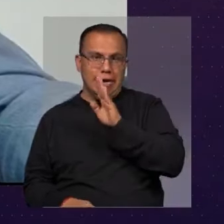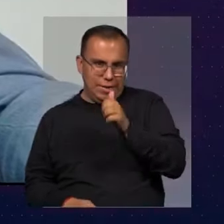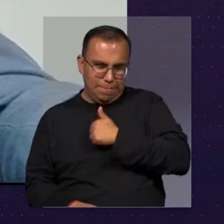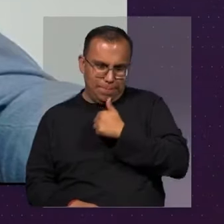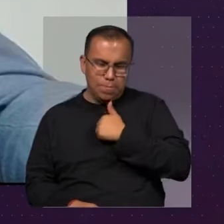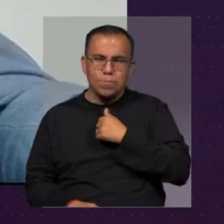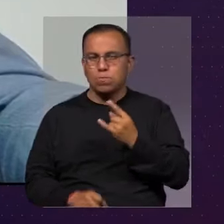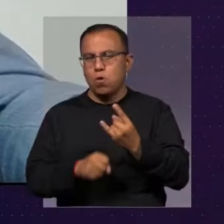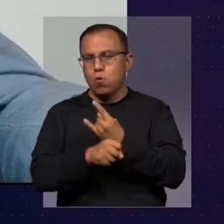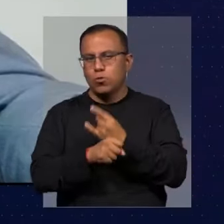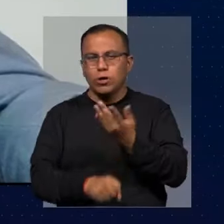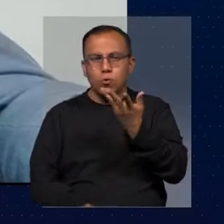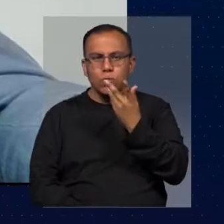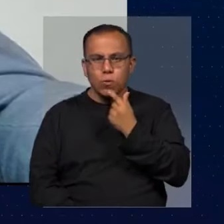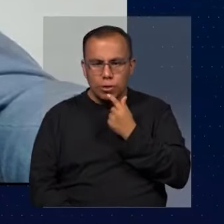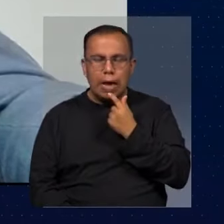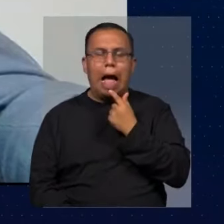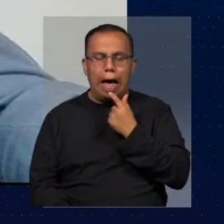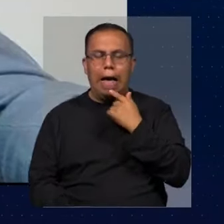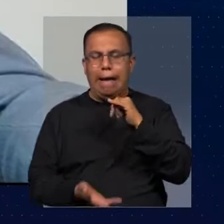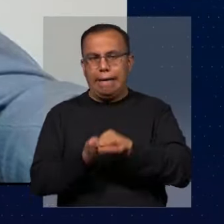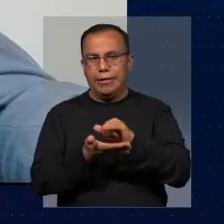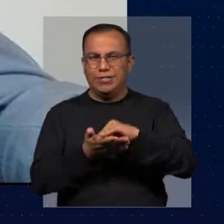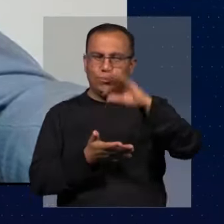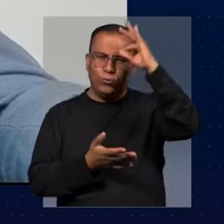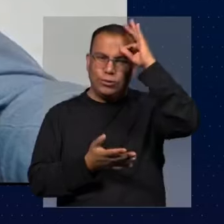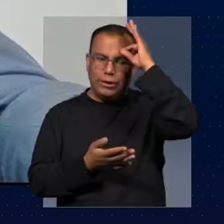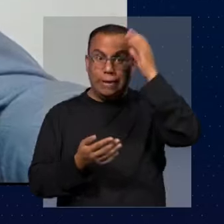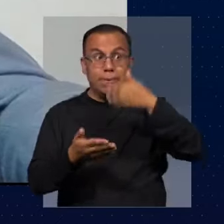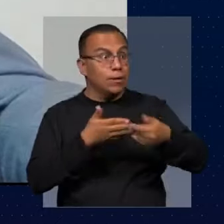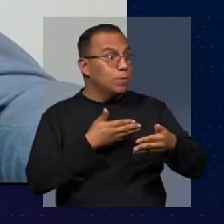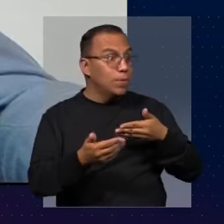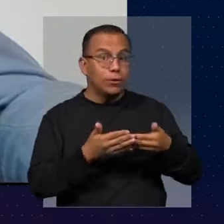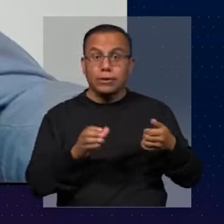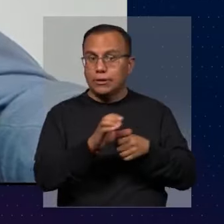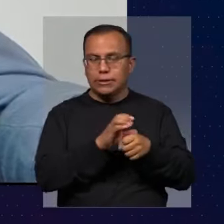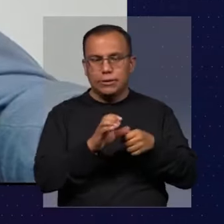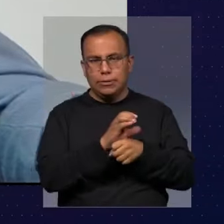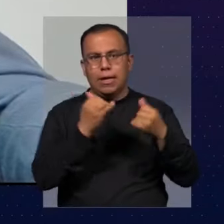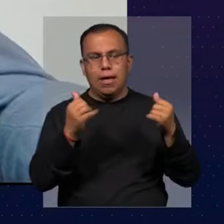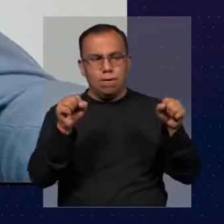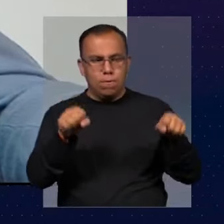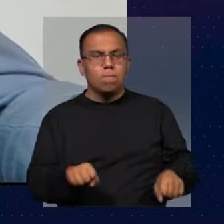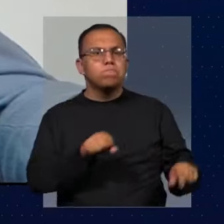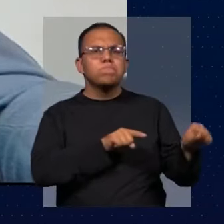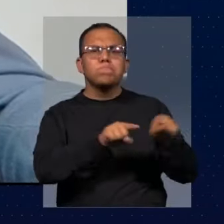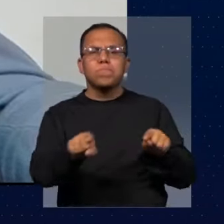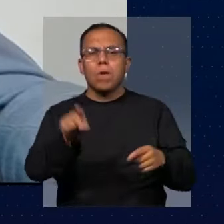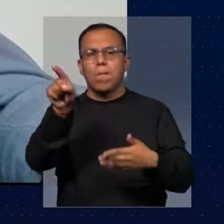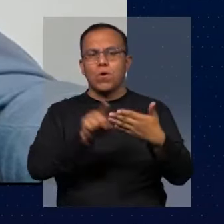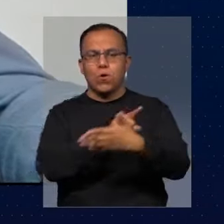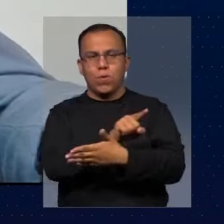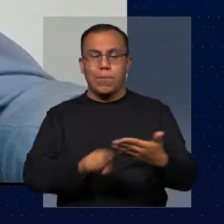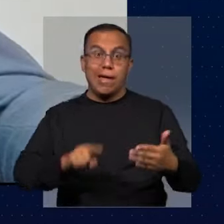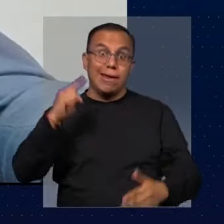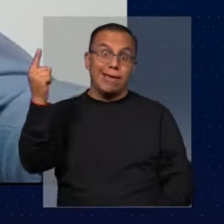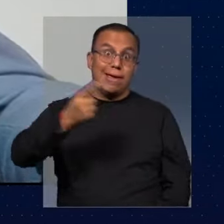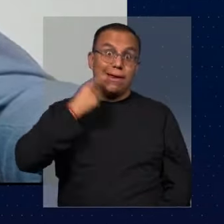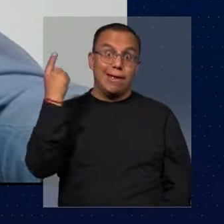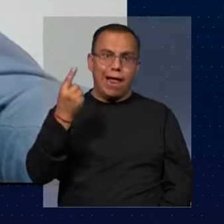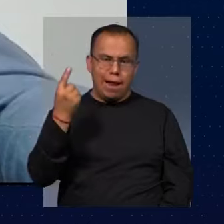de estas sustancias, en el sentido de que en ninguna ciudad se les puede prohibir de manera